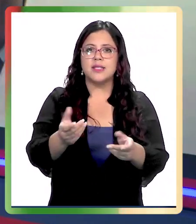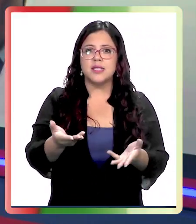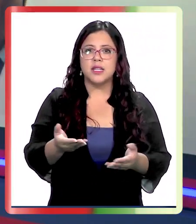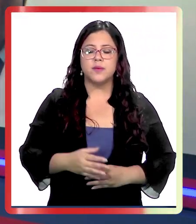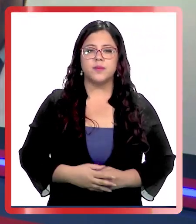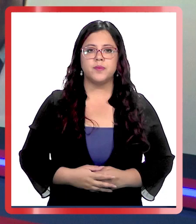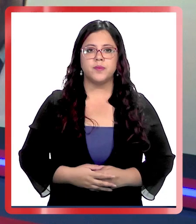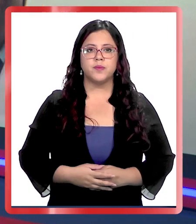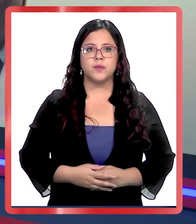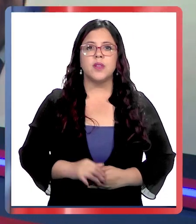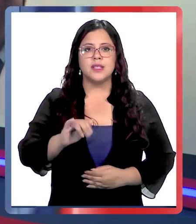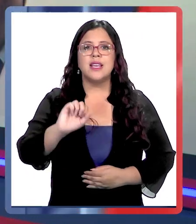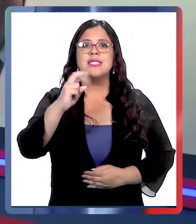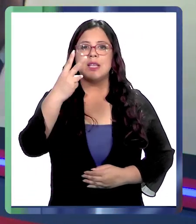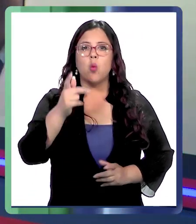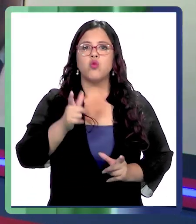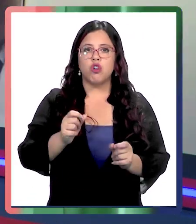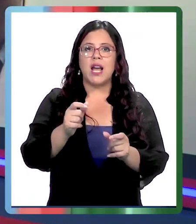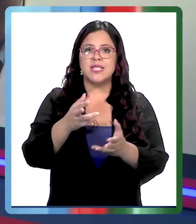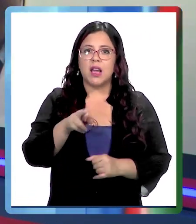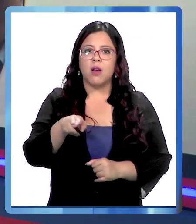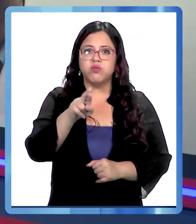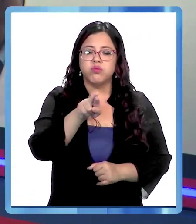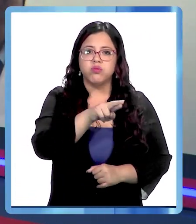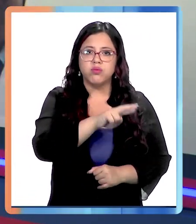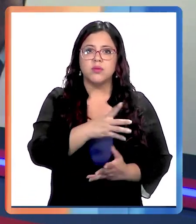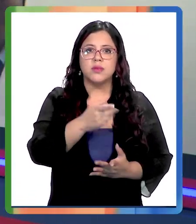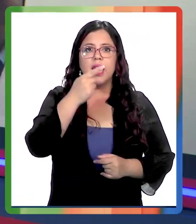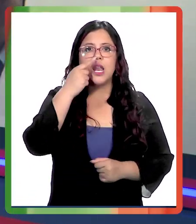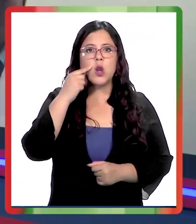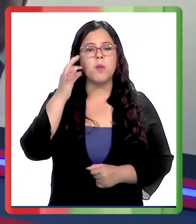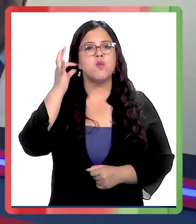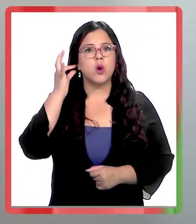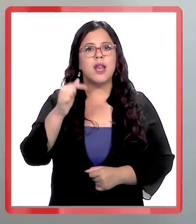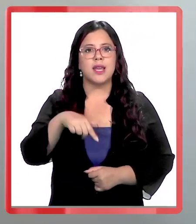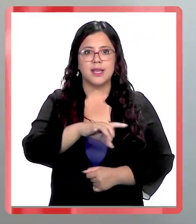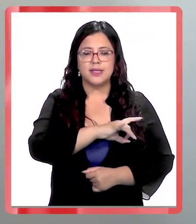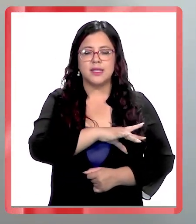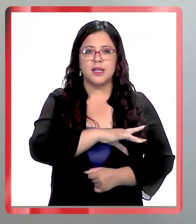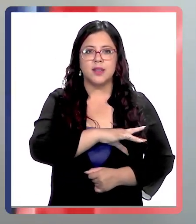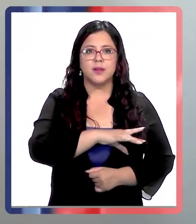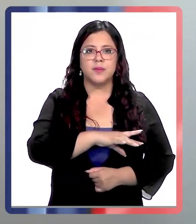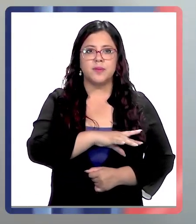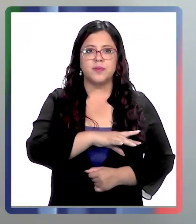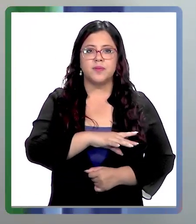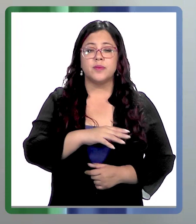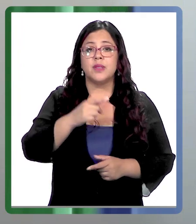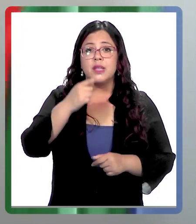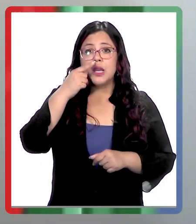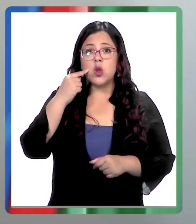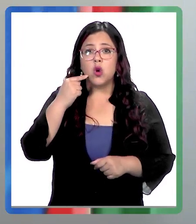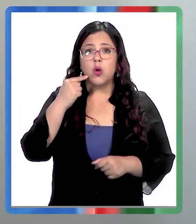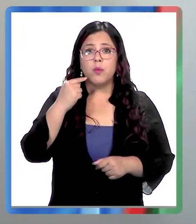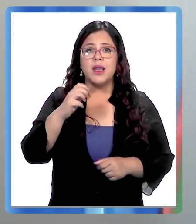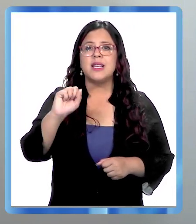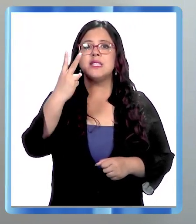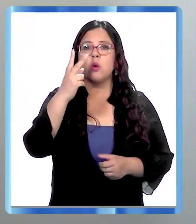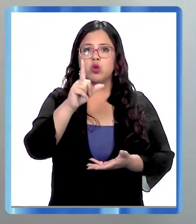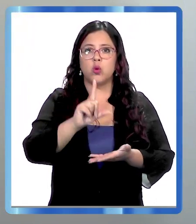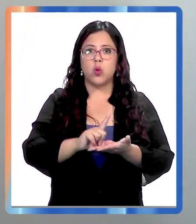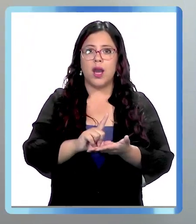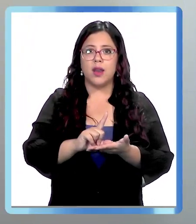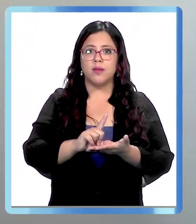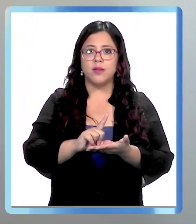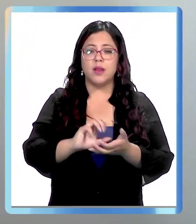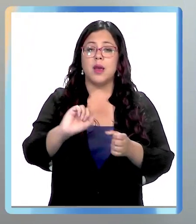Sí, efectivamente, es el segundo cáncer más frecuente tanto en hombres como en mujeres. ¿Ya? En hombres ocupa el segundo lugar después del cáncer